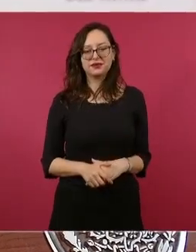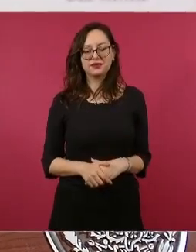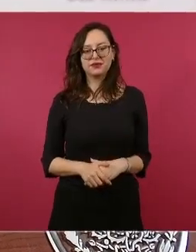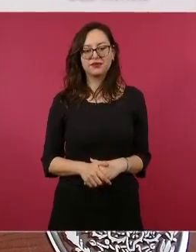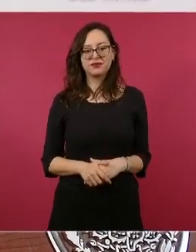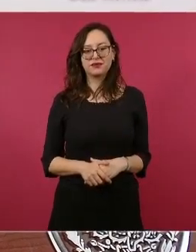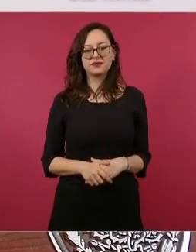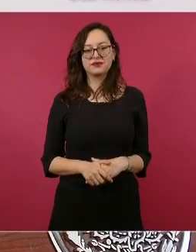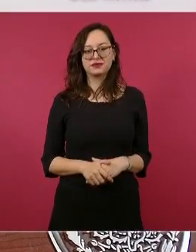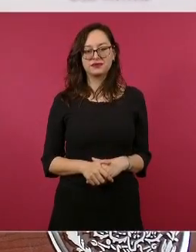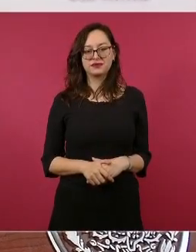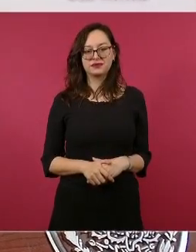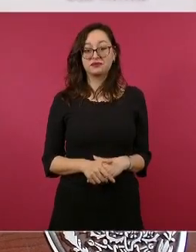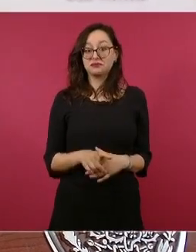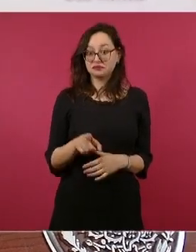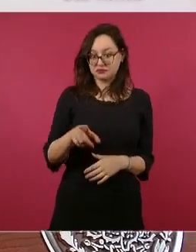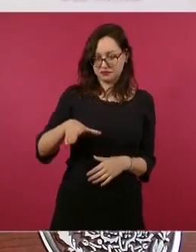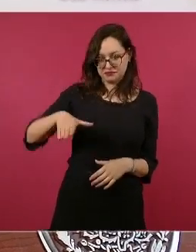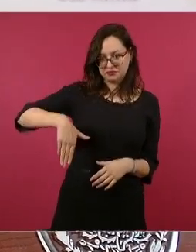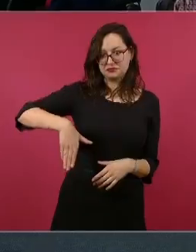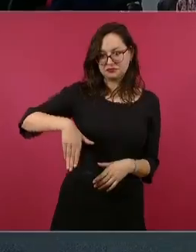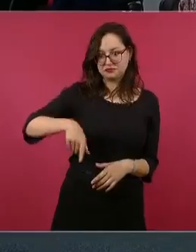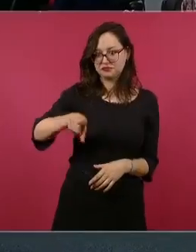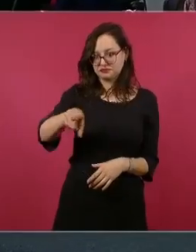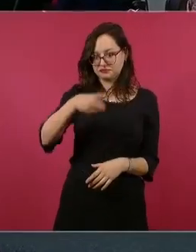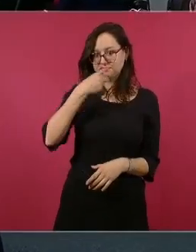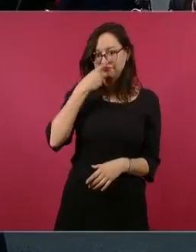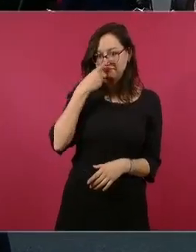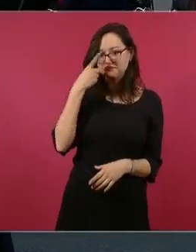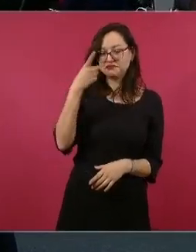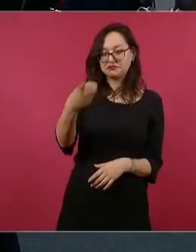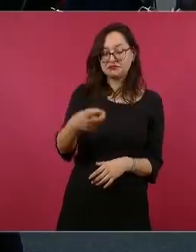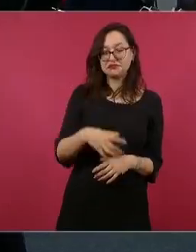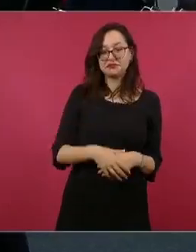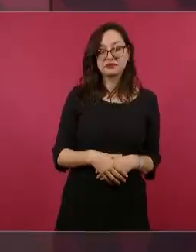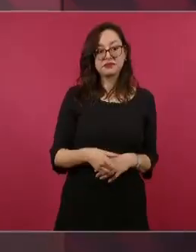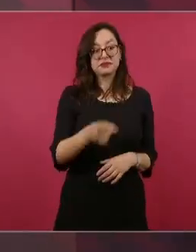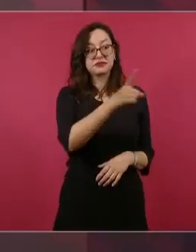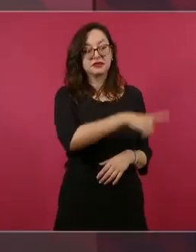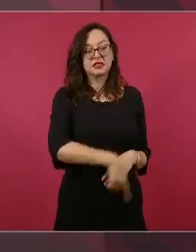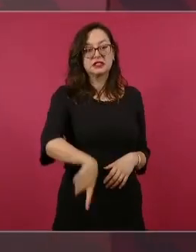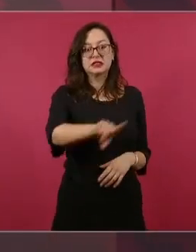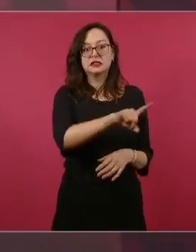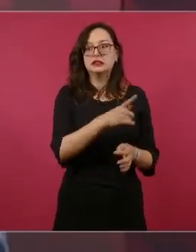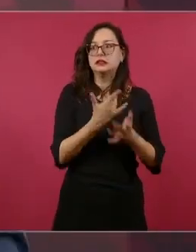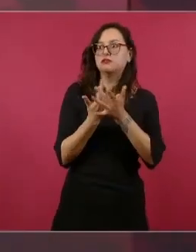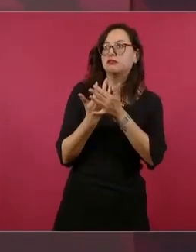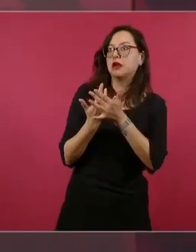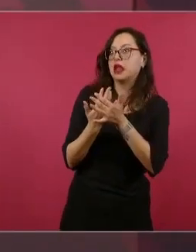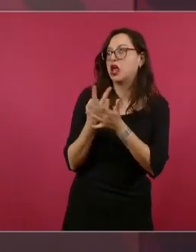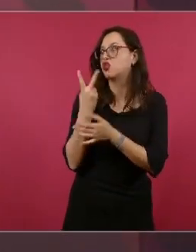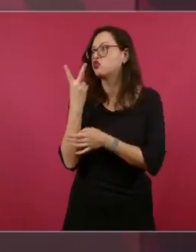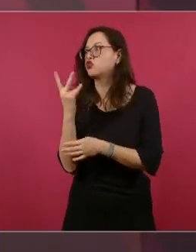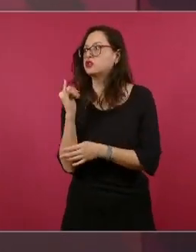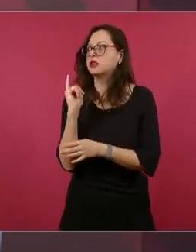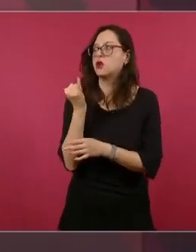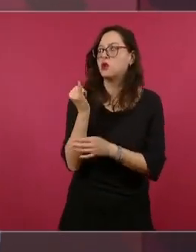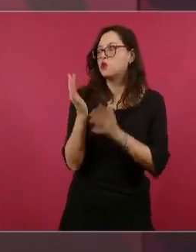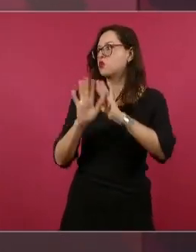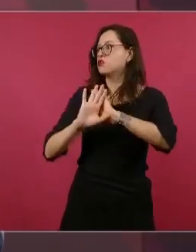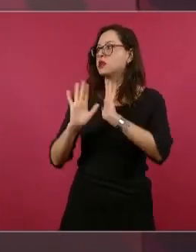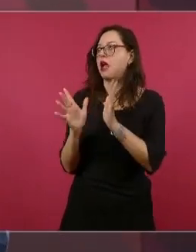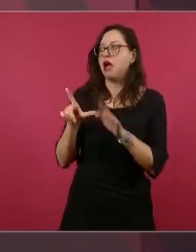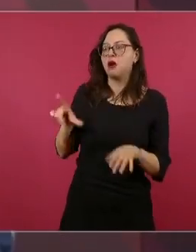un poco lo que comentaba de cómo estaban esperando se frotaban las manos